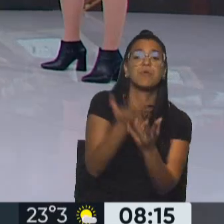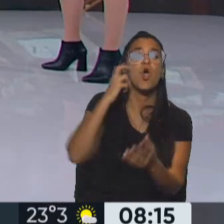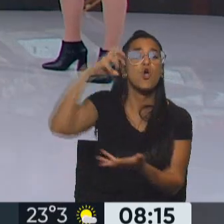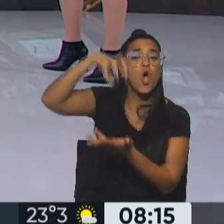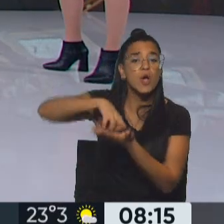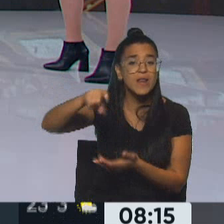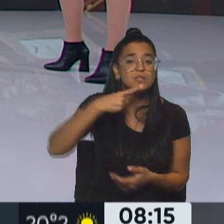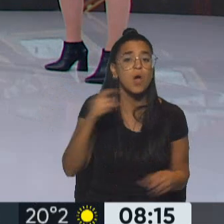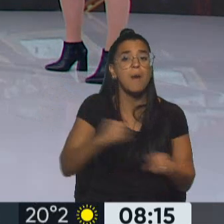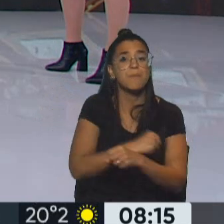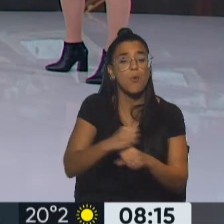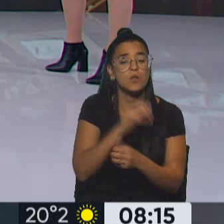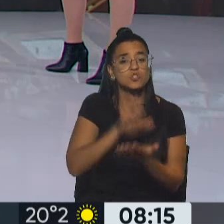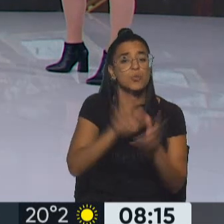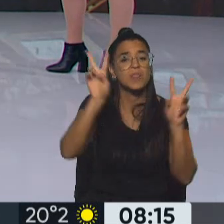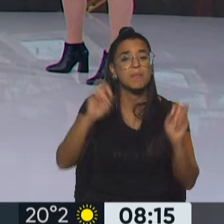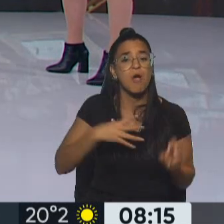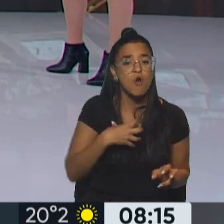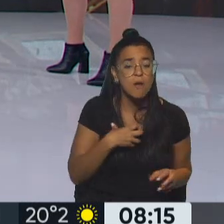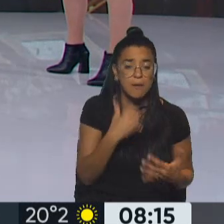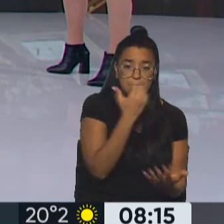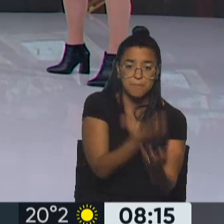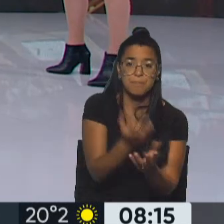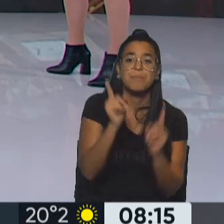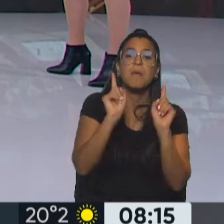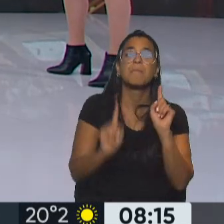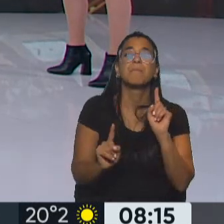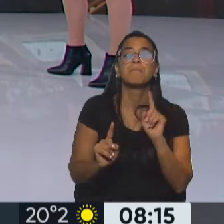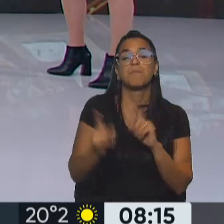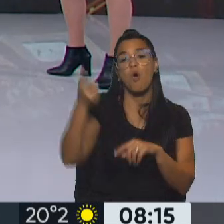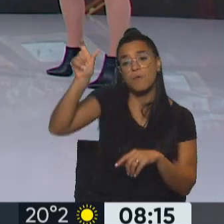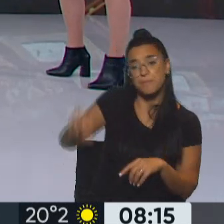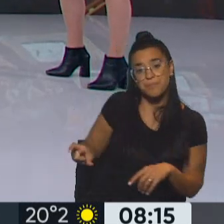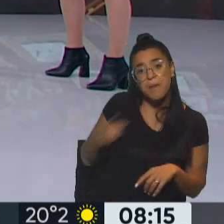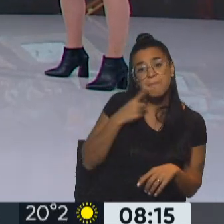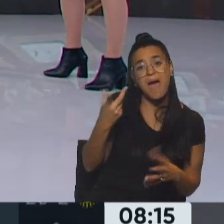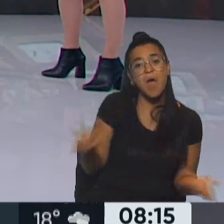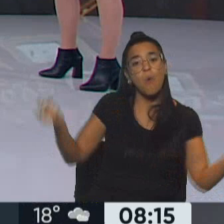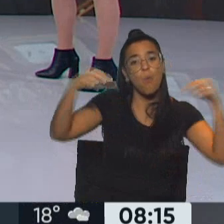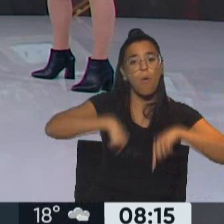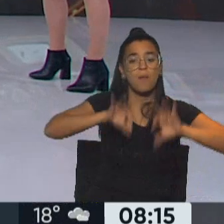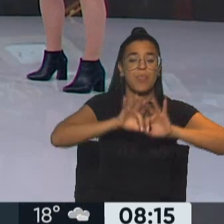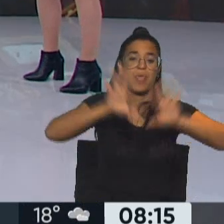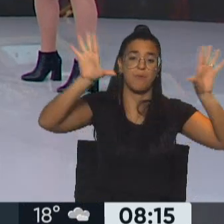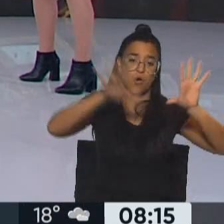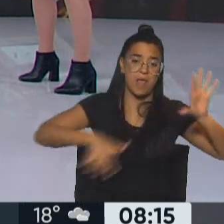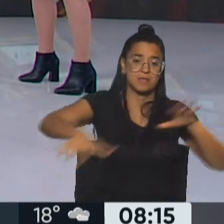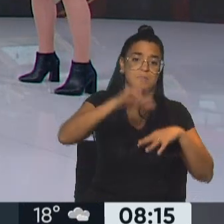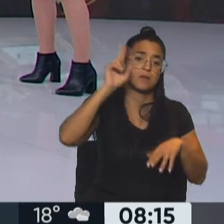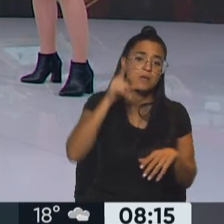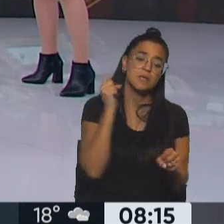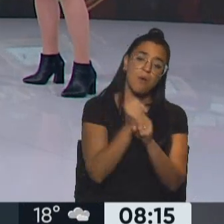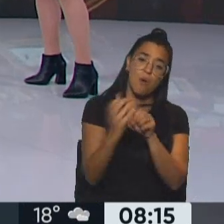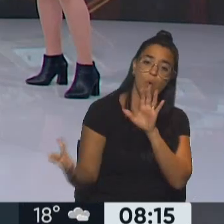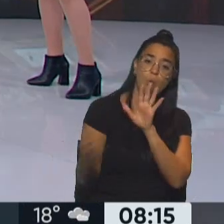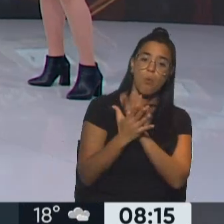a aprobar la cuestión de confianza presentada por el primer por el Premier para restablecer la democracia ciudadana trabajemos